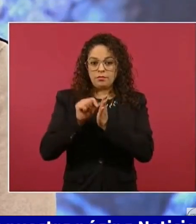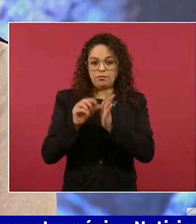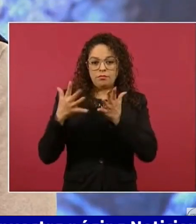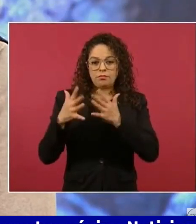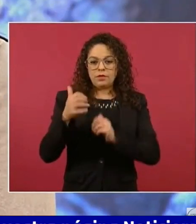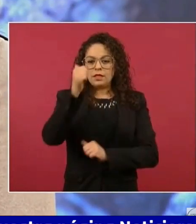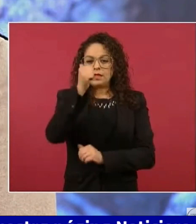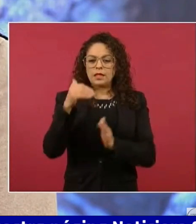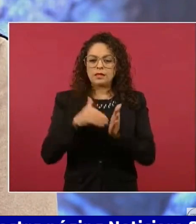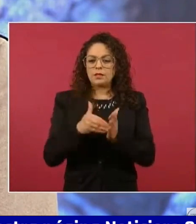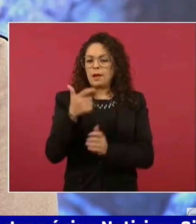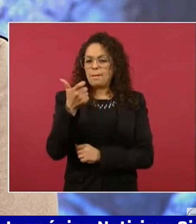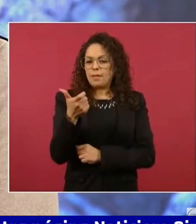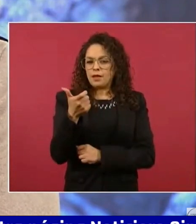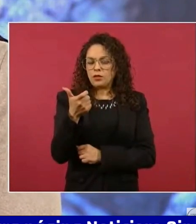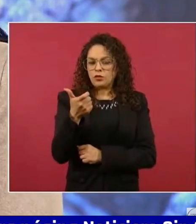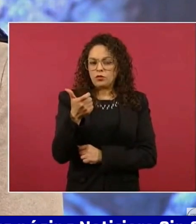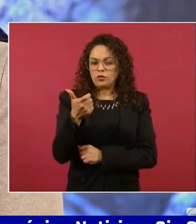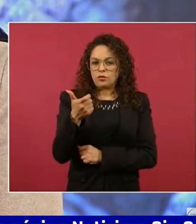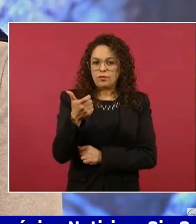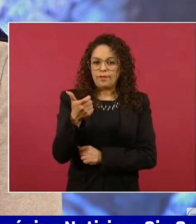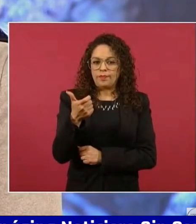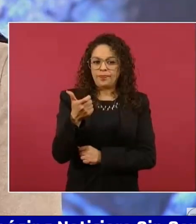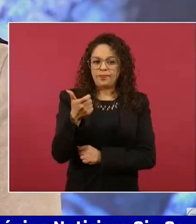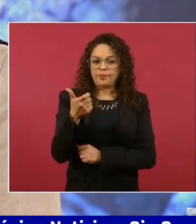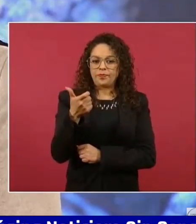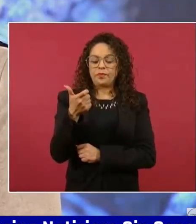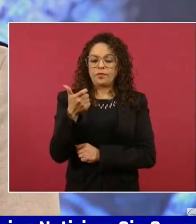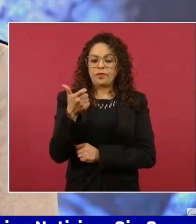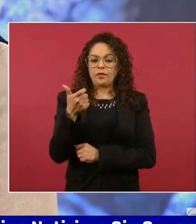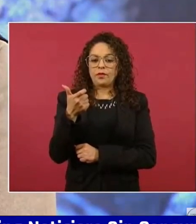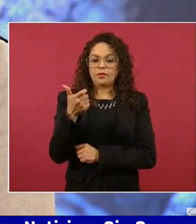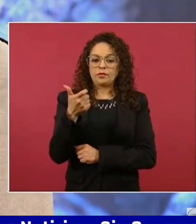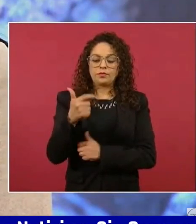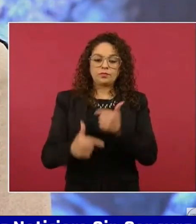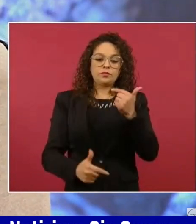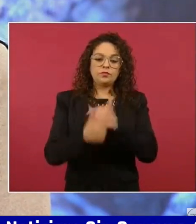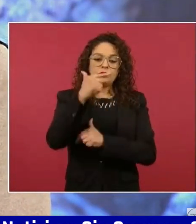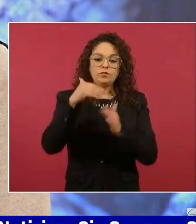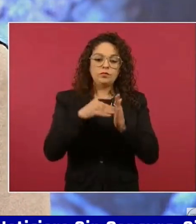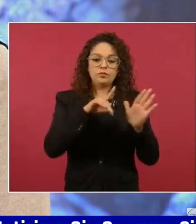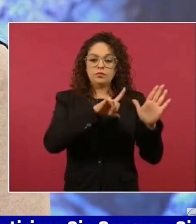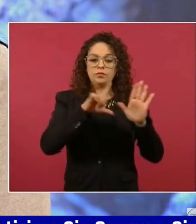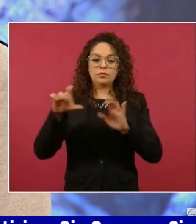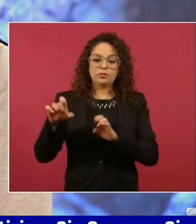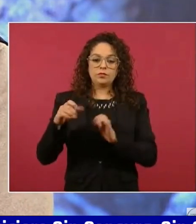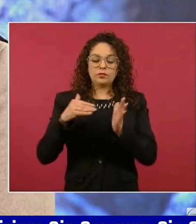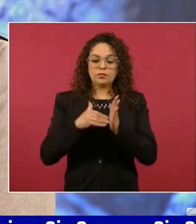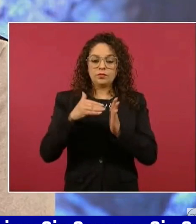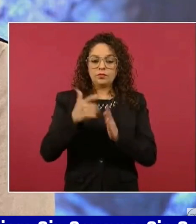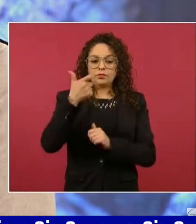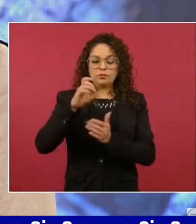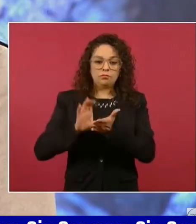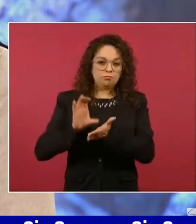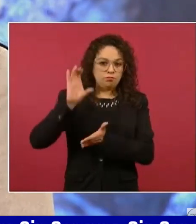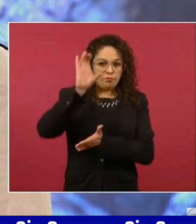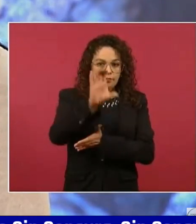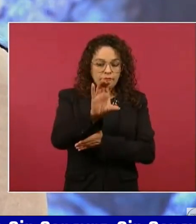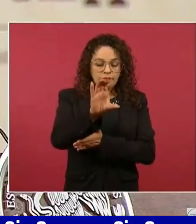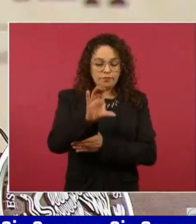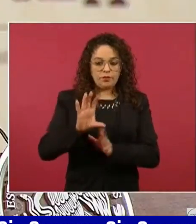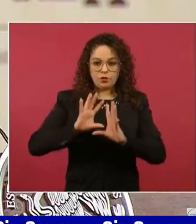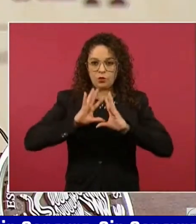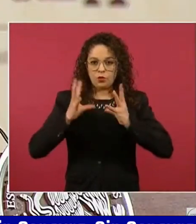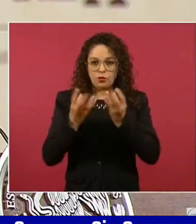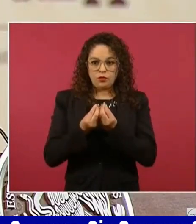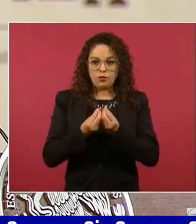6 mil pesos y esta inversión es por 12 mil 790 millones de pesos. En el caso de los